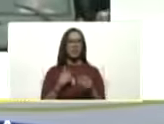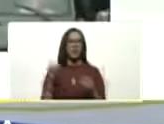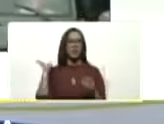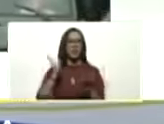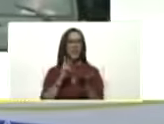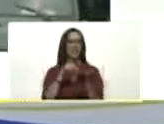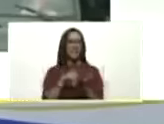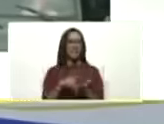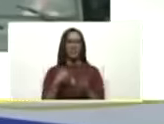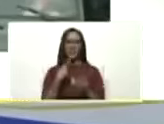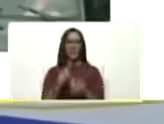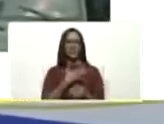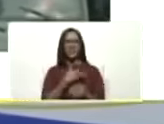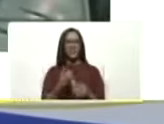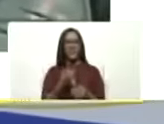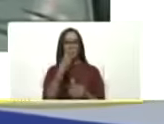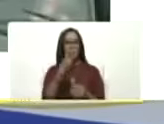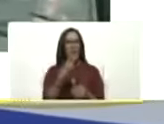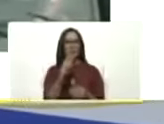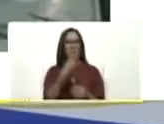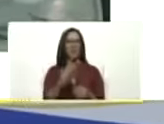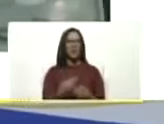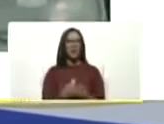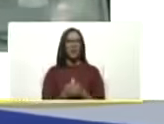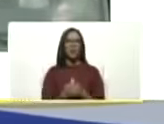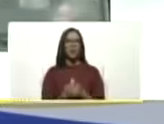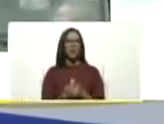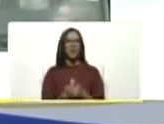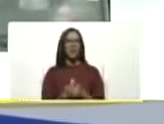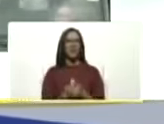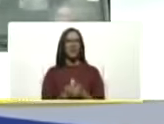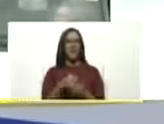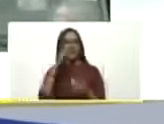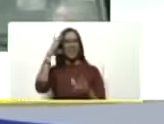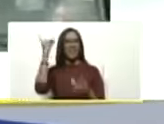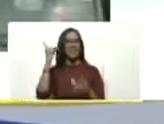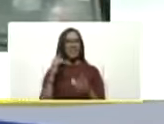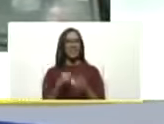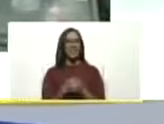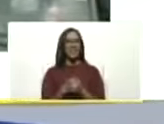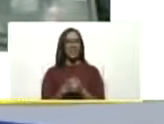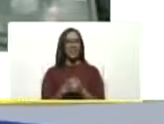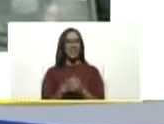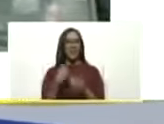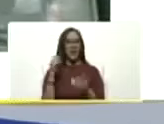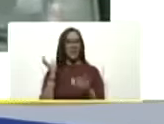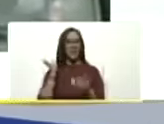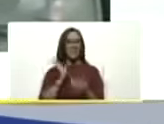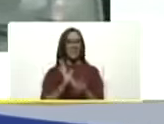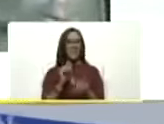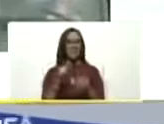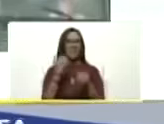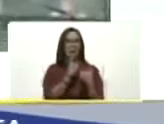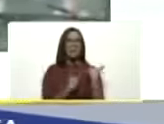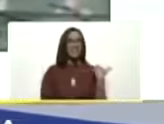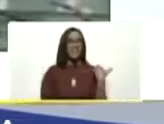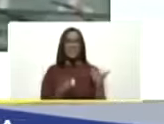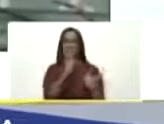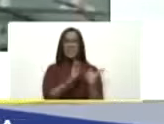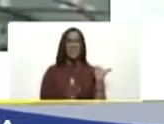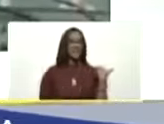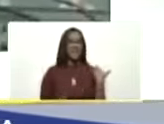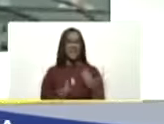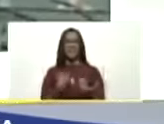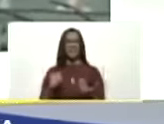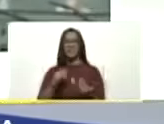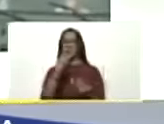acá porque yo dije, yo quiero verla, yo quiero verla. Cuando vi a Dercy, cuando vi que ese es el presidente y ese es el presidente,